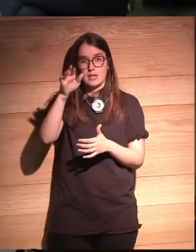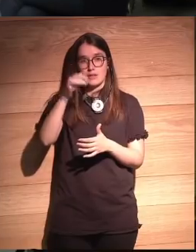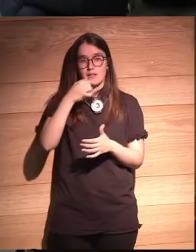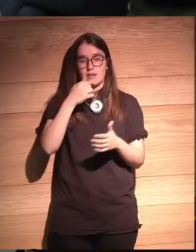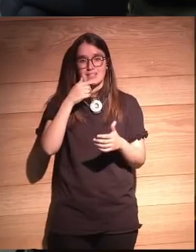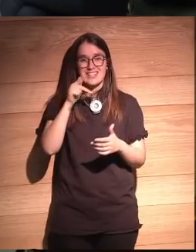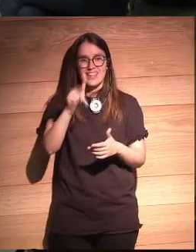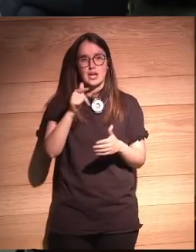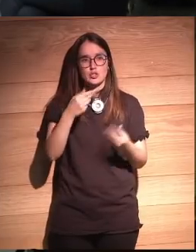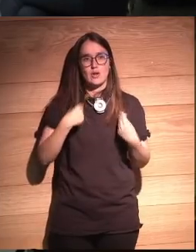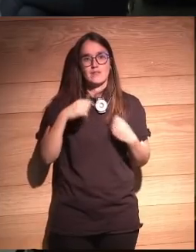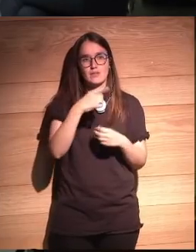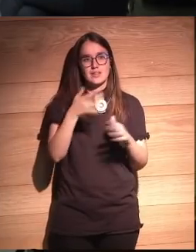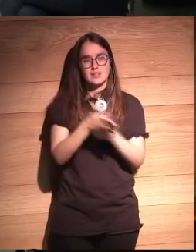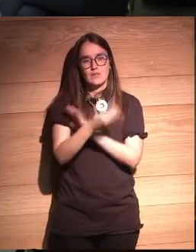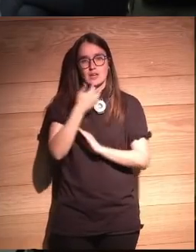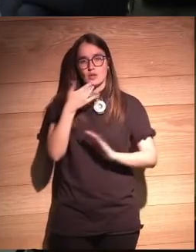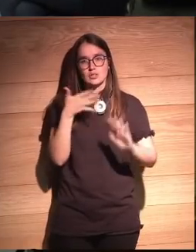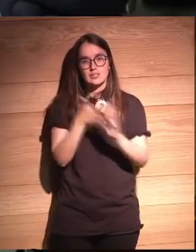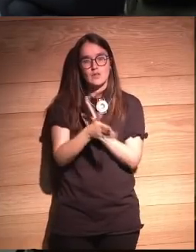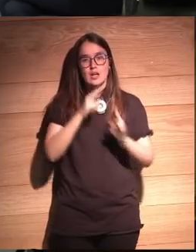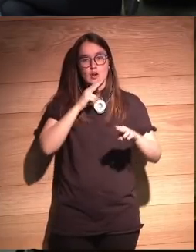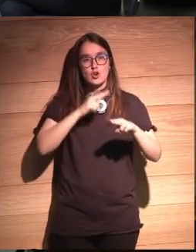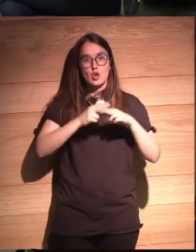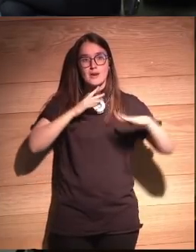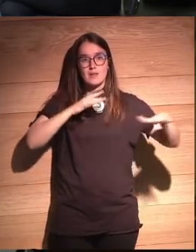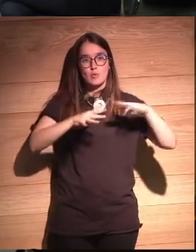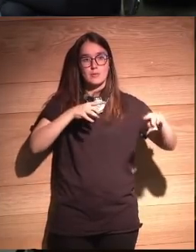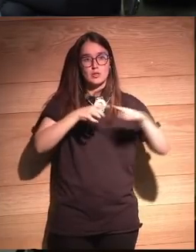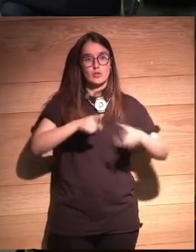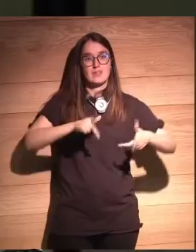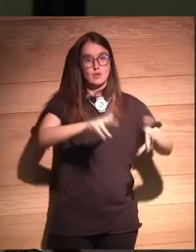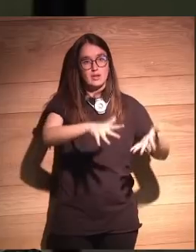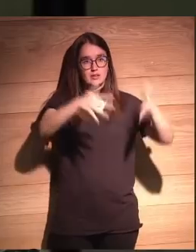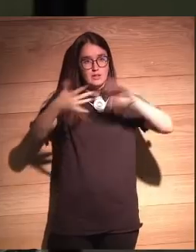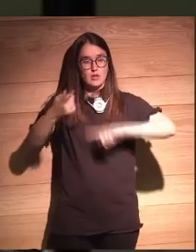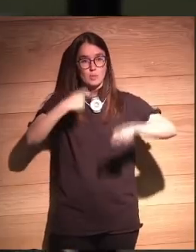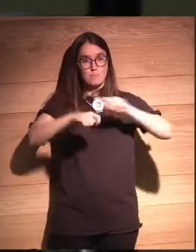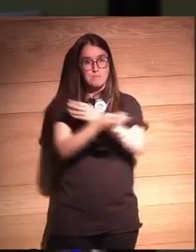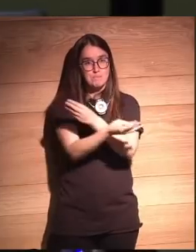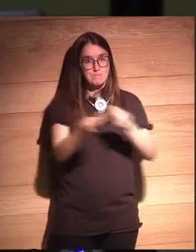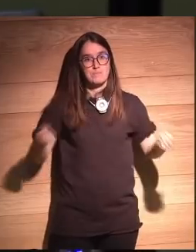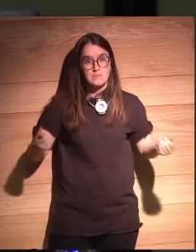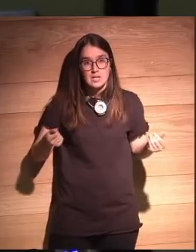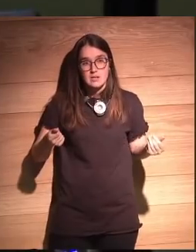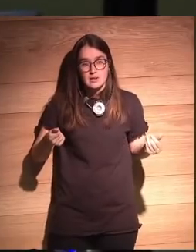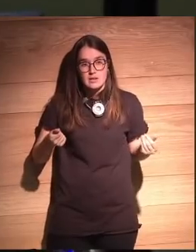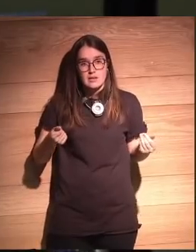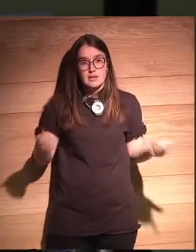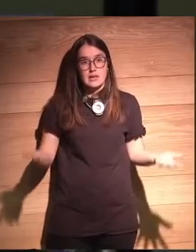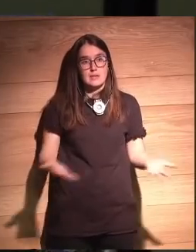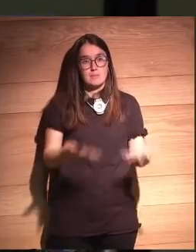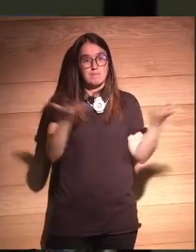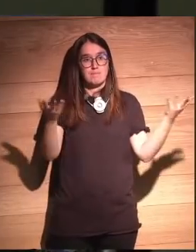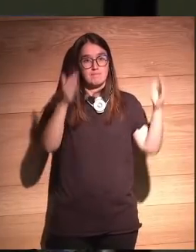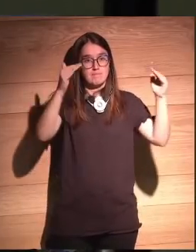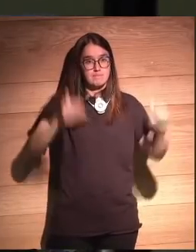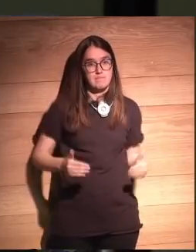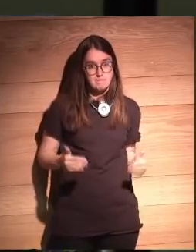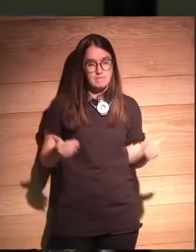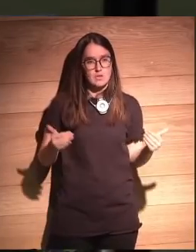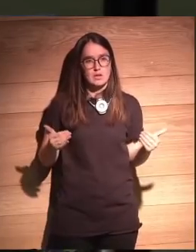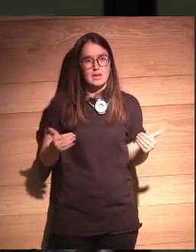que significar algo, debe ser el nombre de un movimiento a favor de la democratización, la desmercantilización y la desalienación del sistema